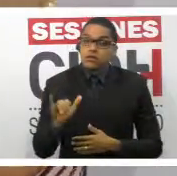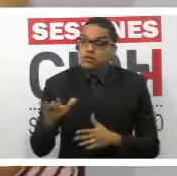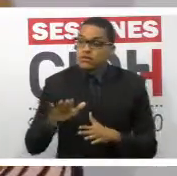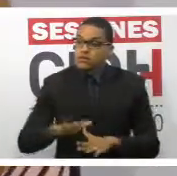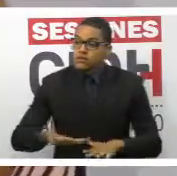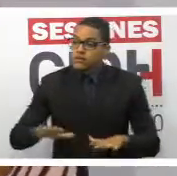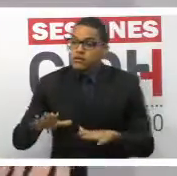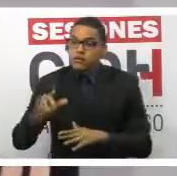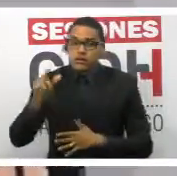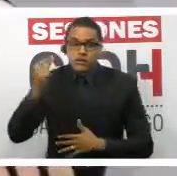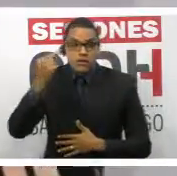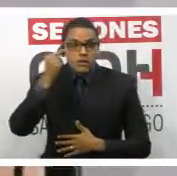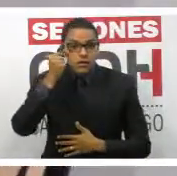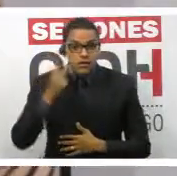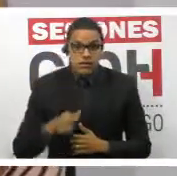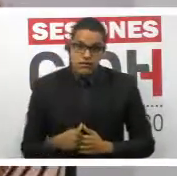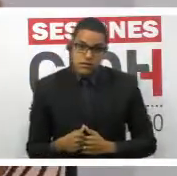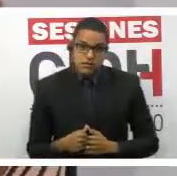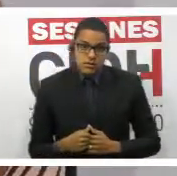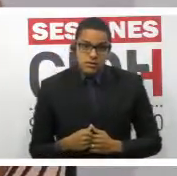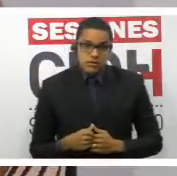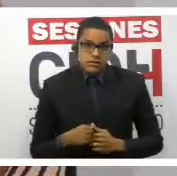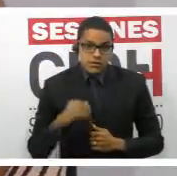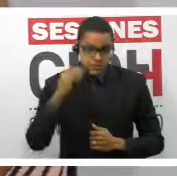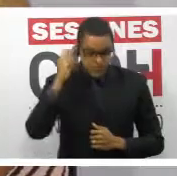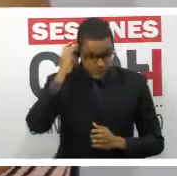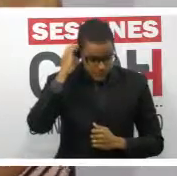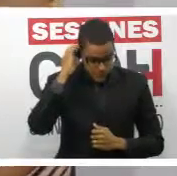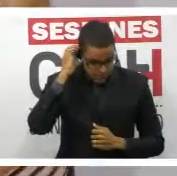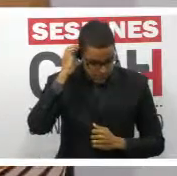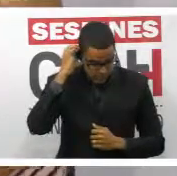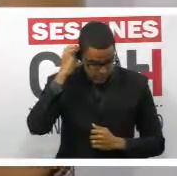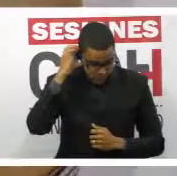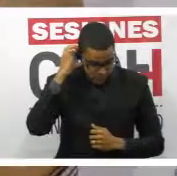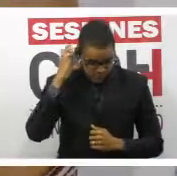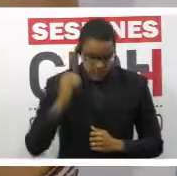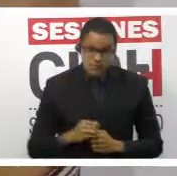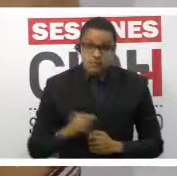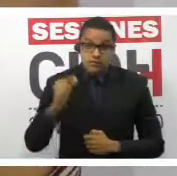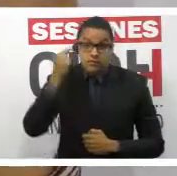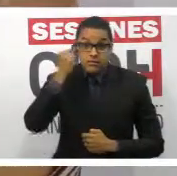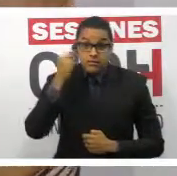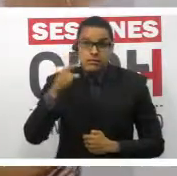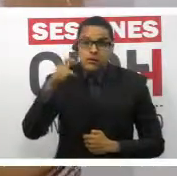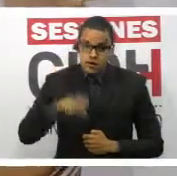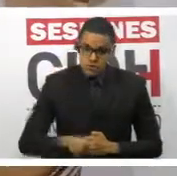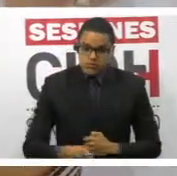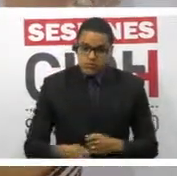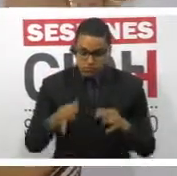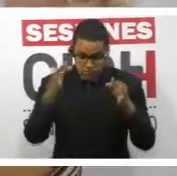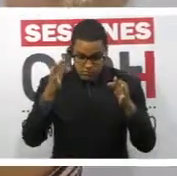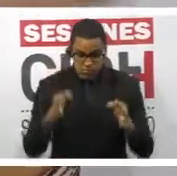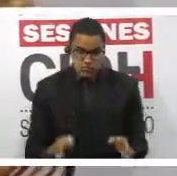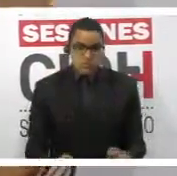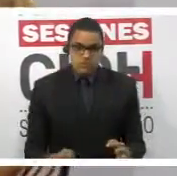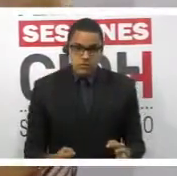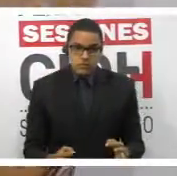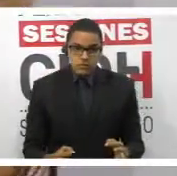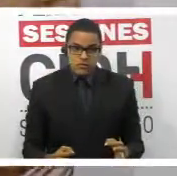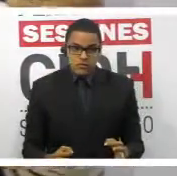de por un lado tomar una decisión sobre la